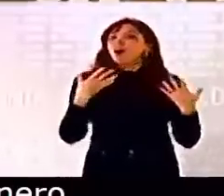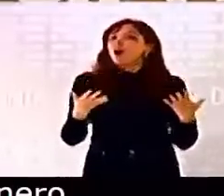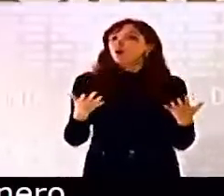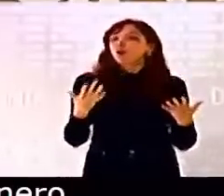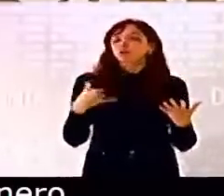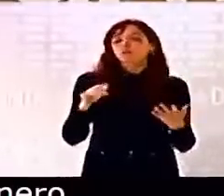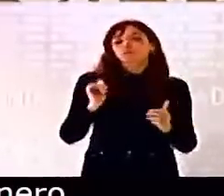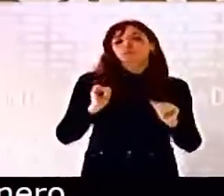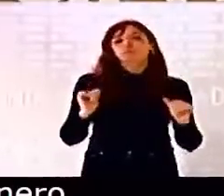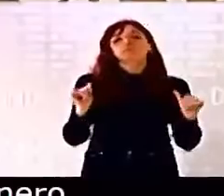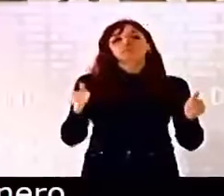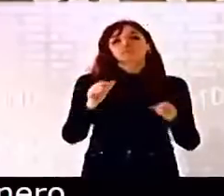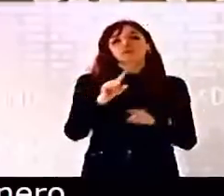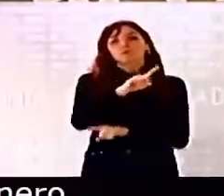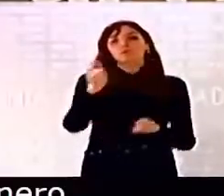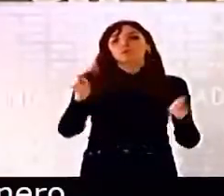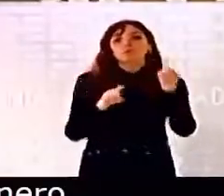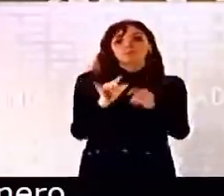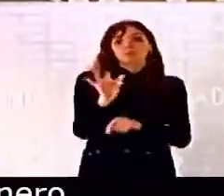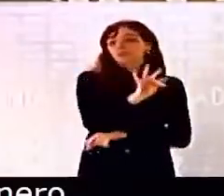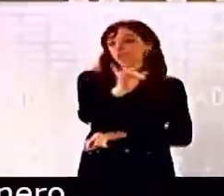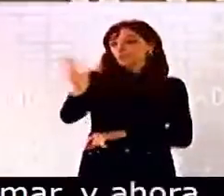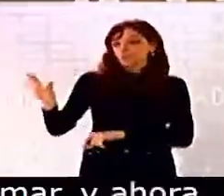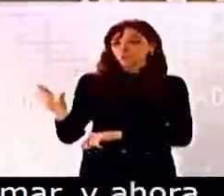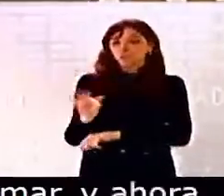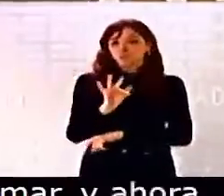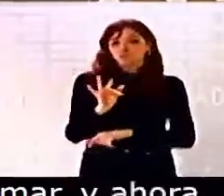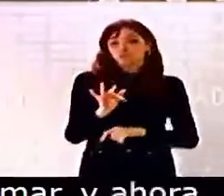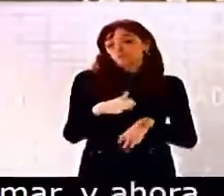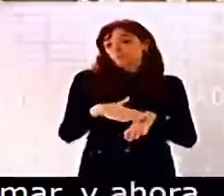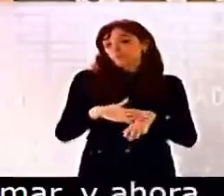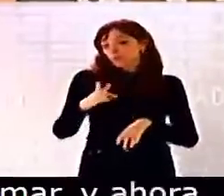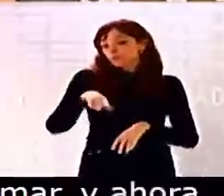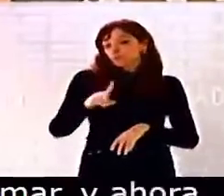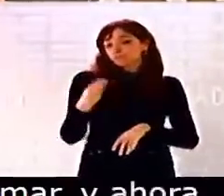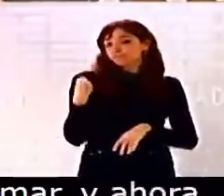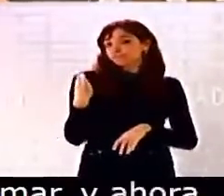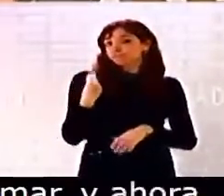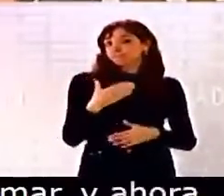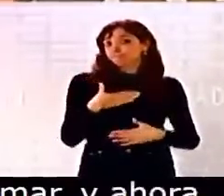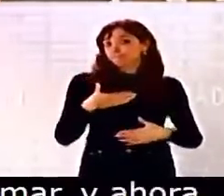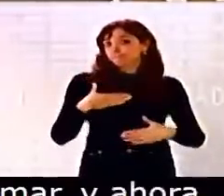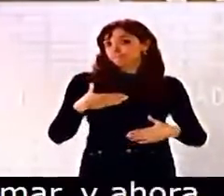abrimos un turno de preguntas para que hagan las preguntas que tengan.